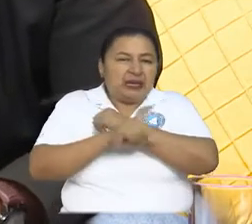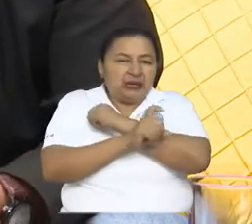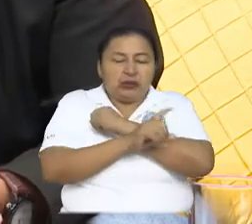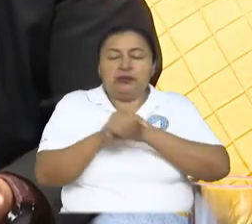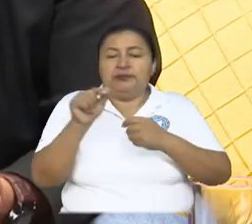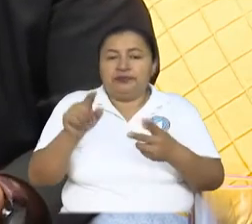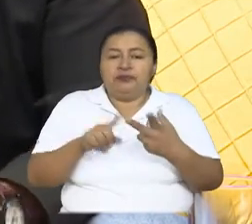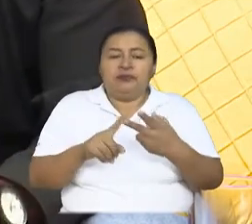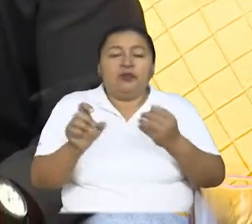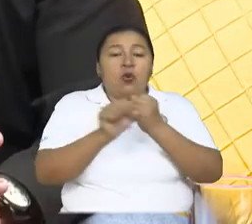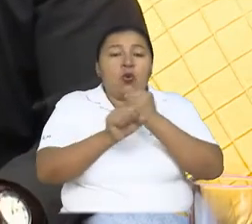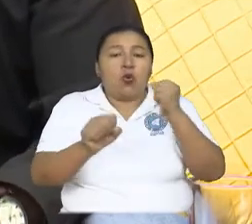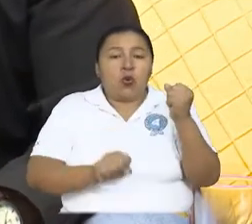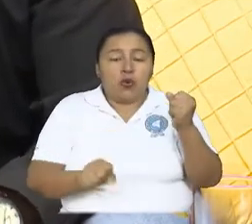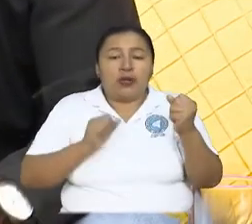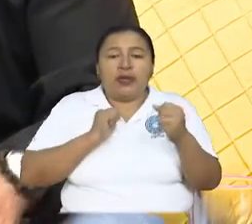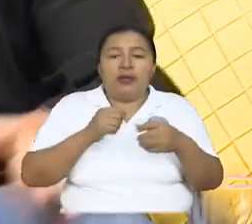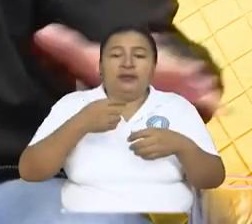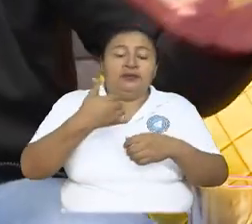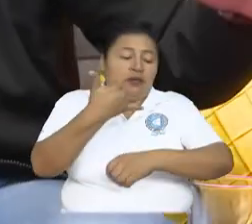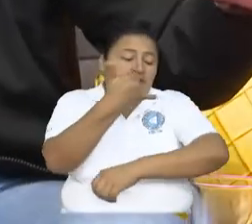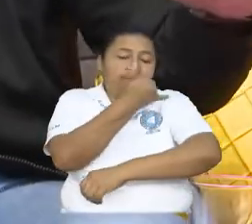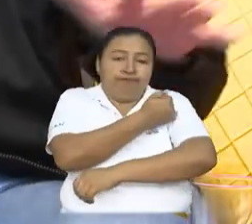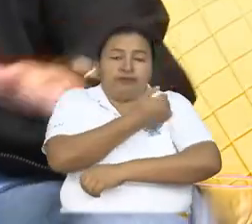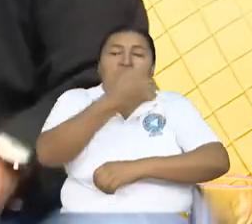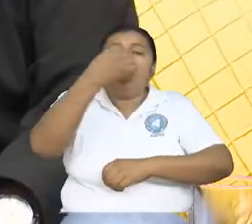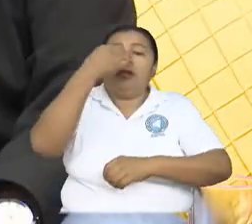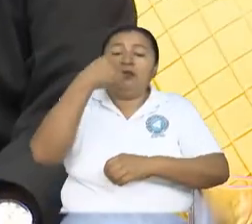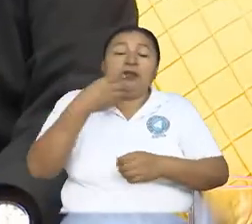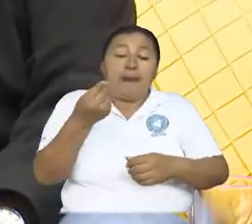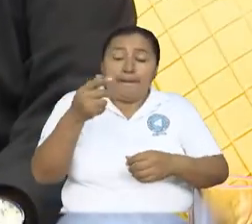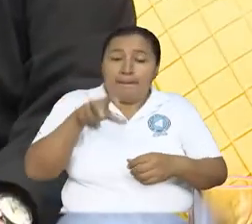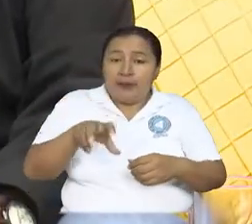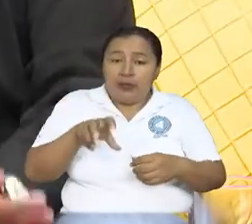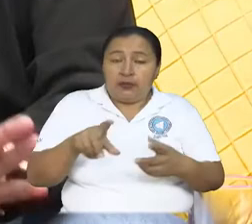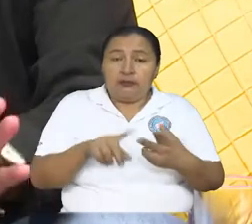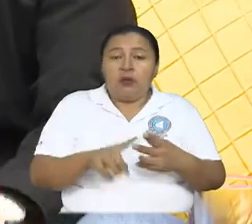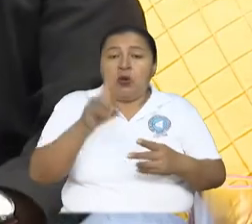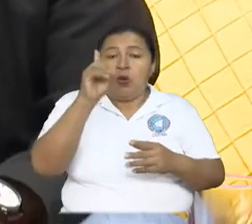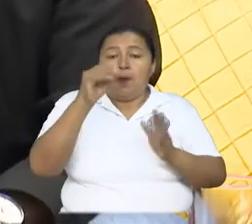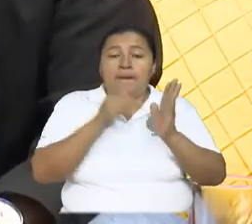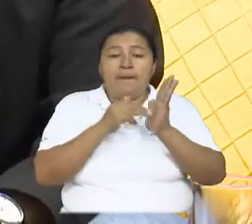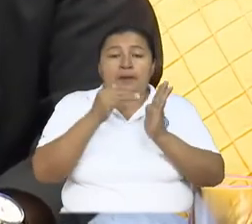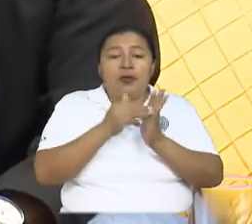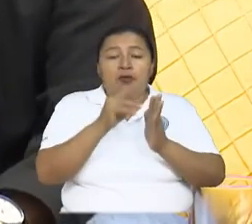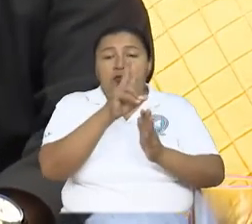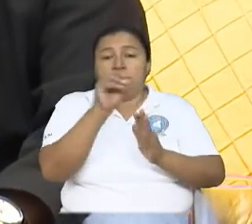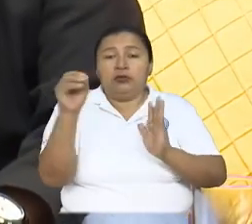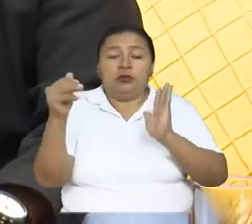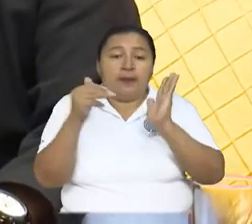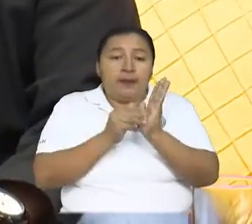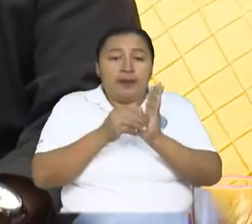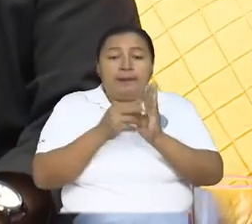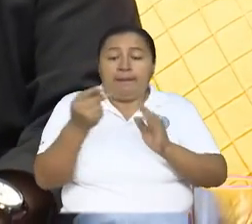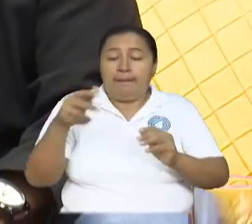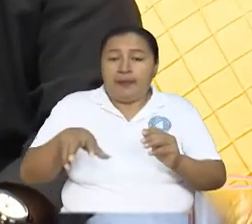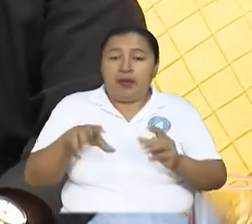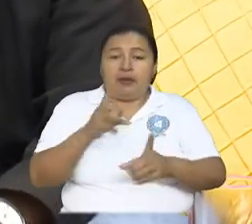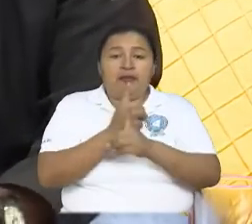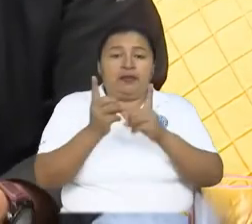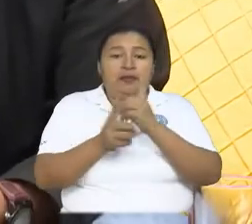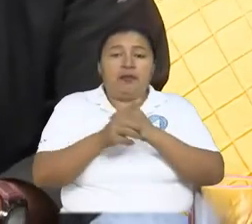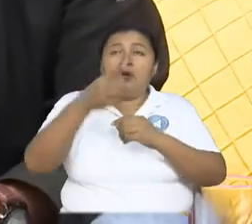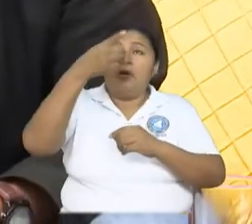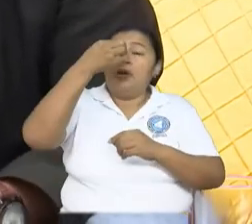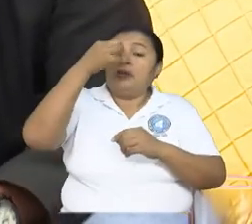jornada de vacunación canina los perros no se nos pueden quedar atrás 1.200.000 perros hay que vacunar en